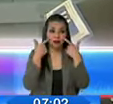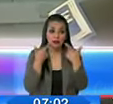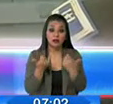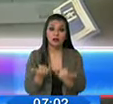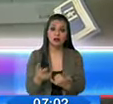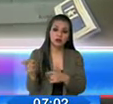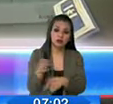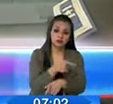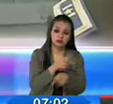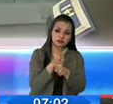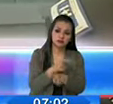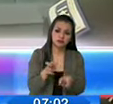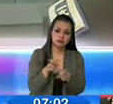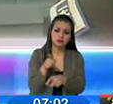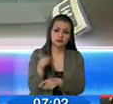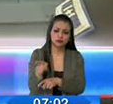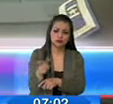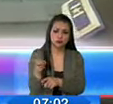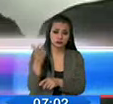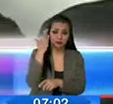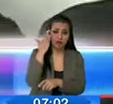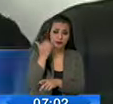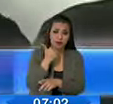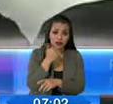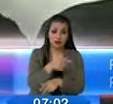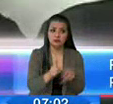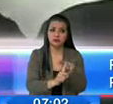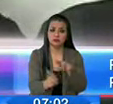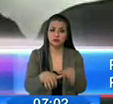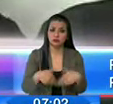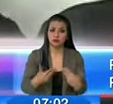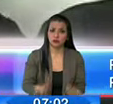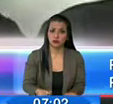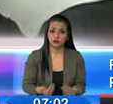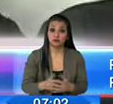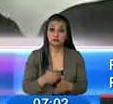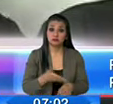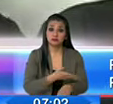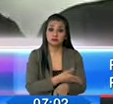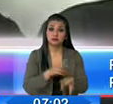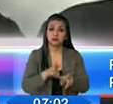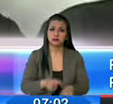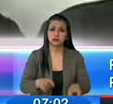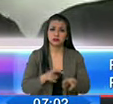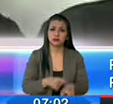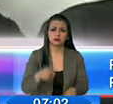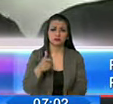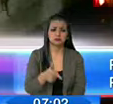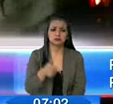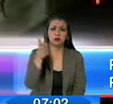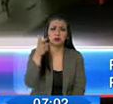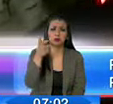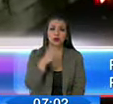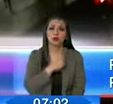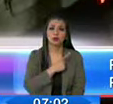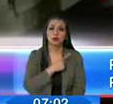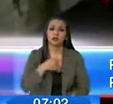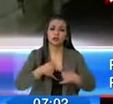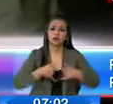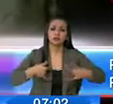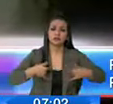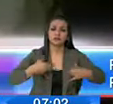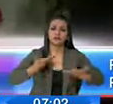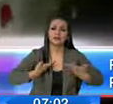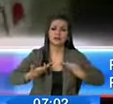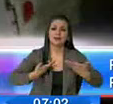investigativo para determinar las reales causas de esa fuga. El prófugo, según las investigaciones, fue quien disparó al dueño de una tienda, quien se resistió al robo.